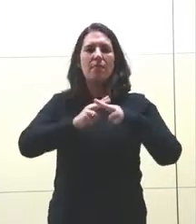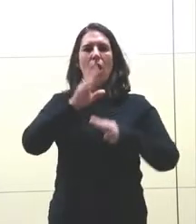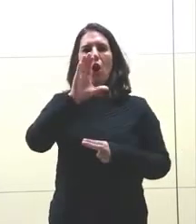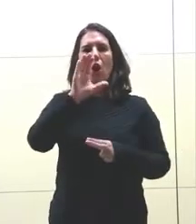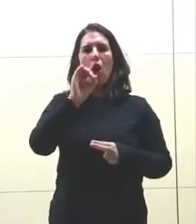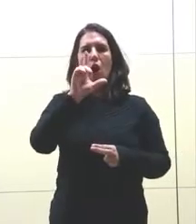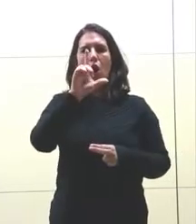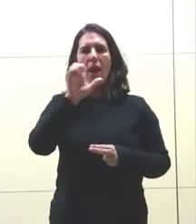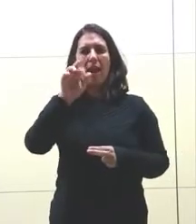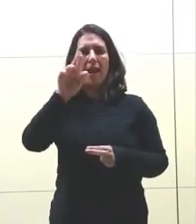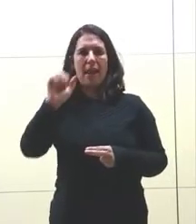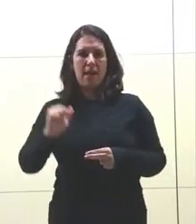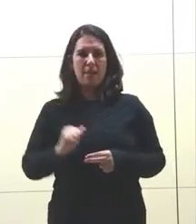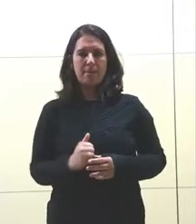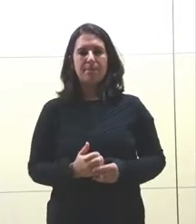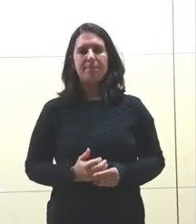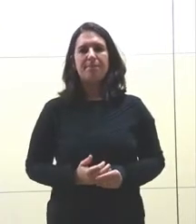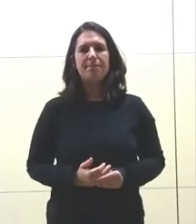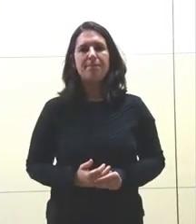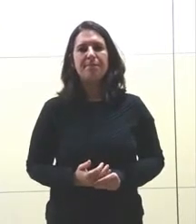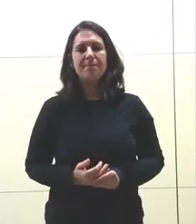entonces